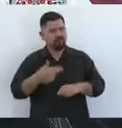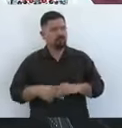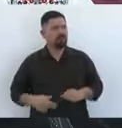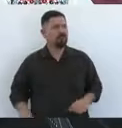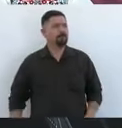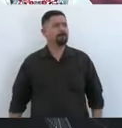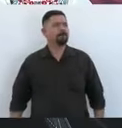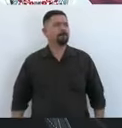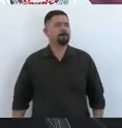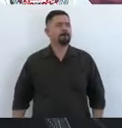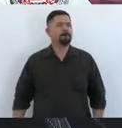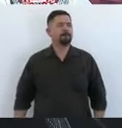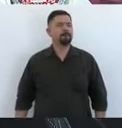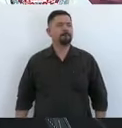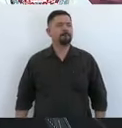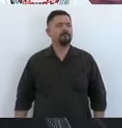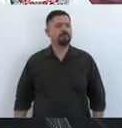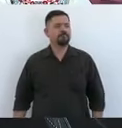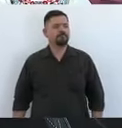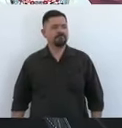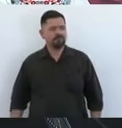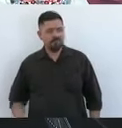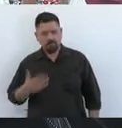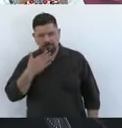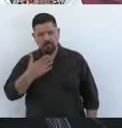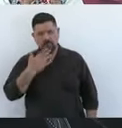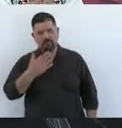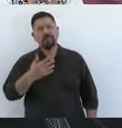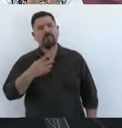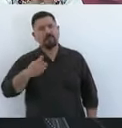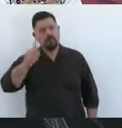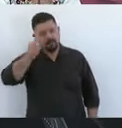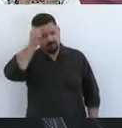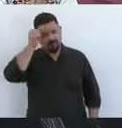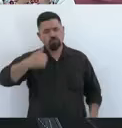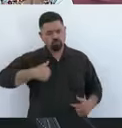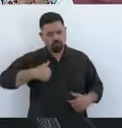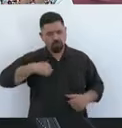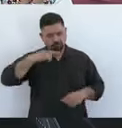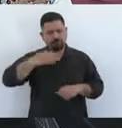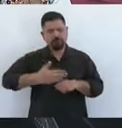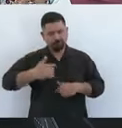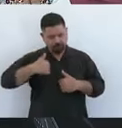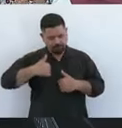aquí. Está bien, yo me encargo. Gran, nada más